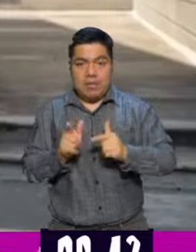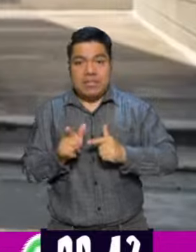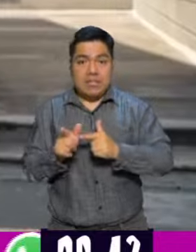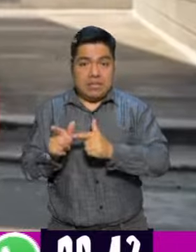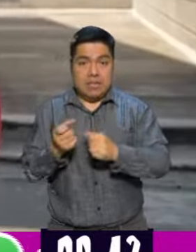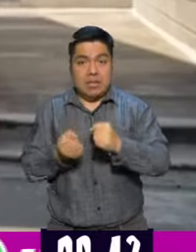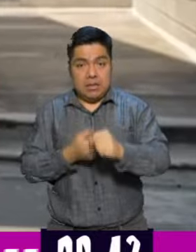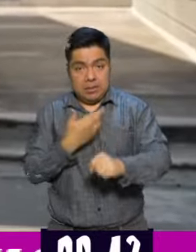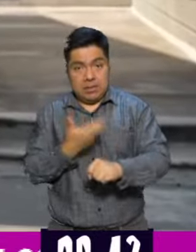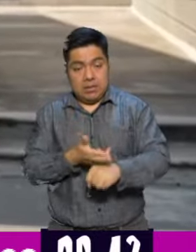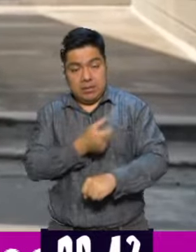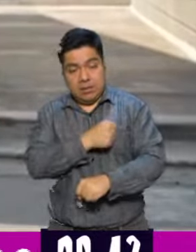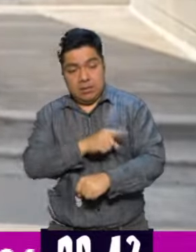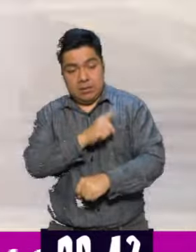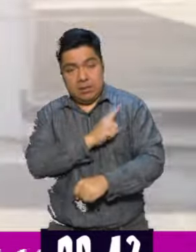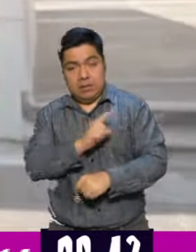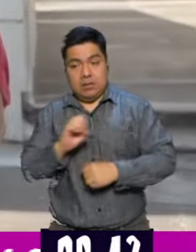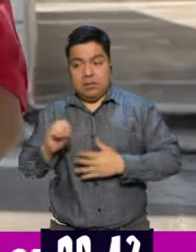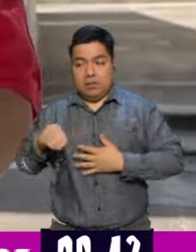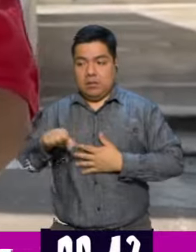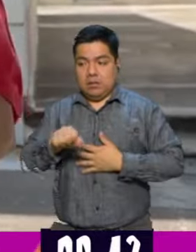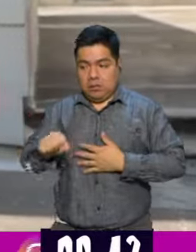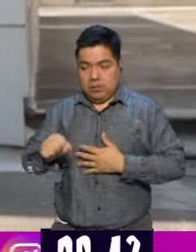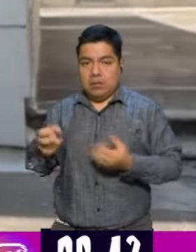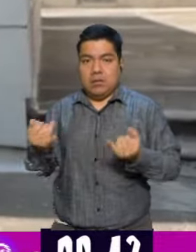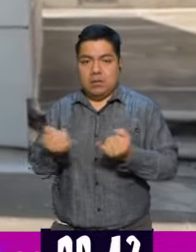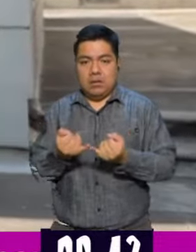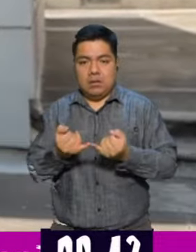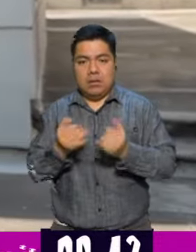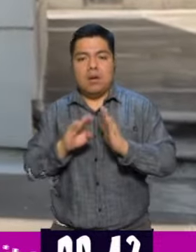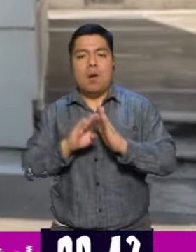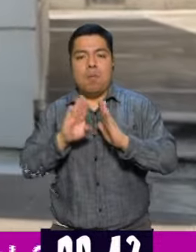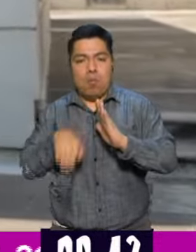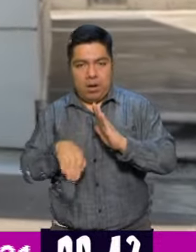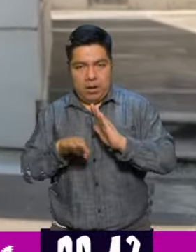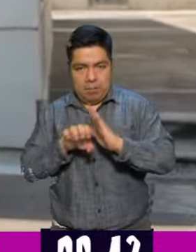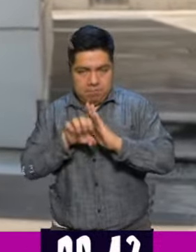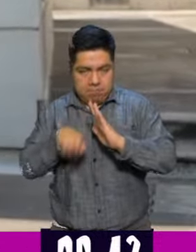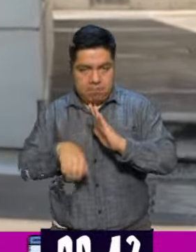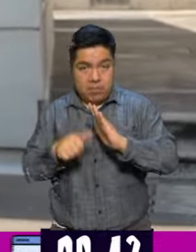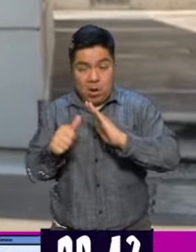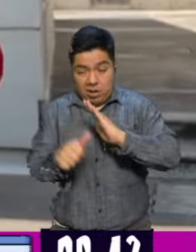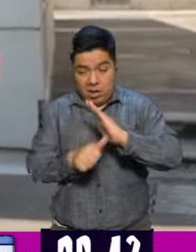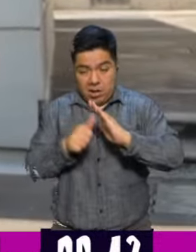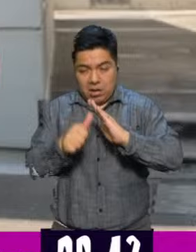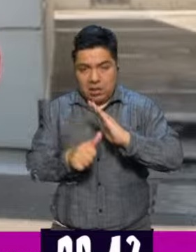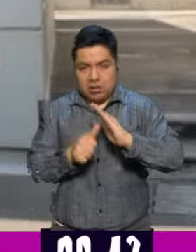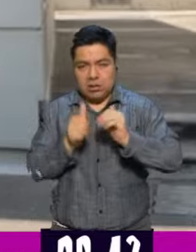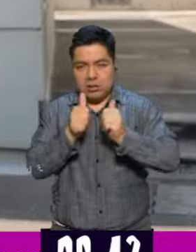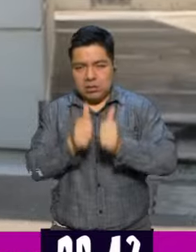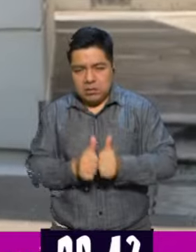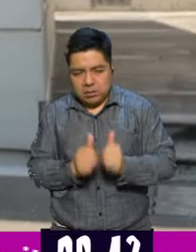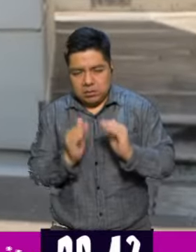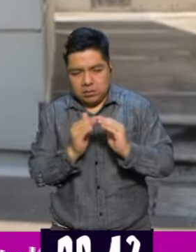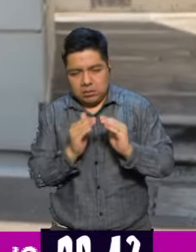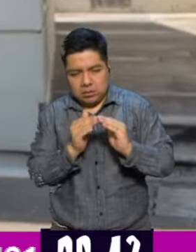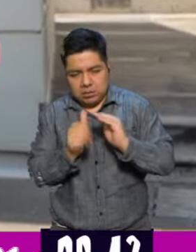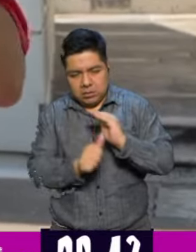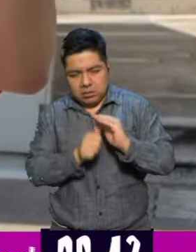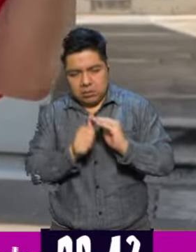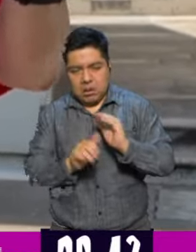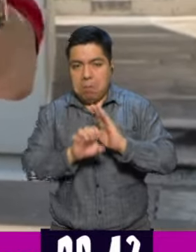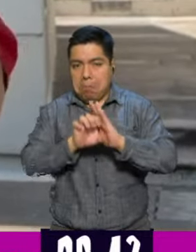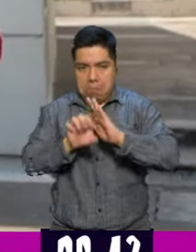la Organización Mundial de la Salud. Mire, el encierro es un arma de dos filos. Entonces, ¿qué es lo que sucede? En toda epidemia